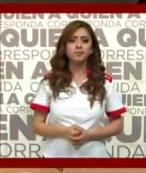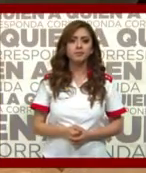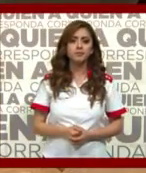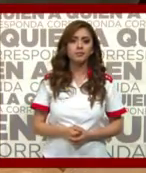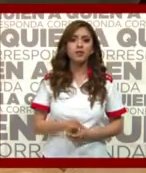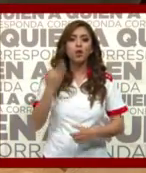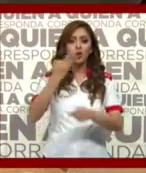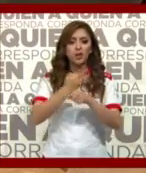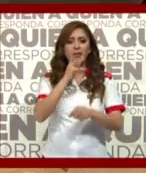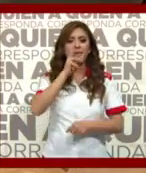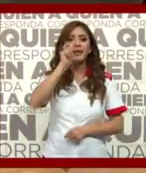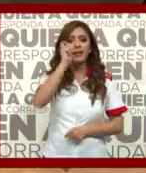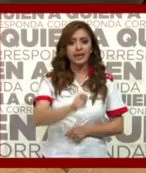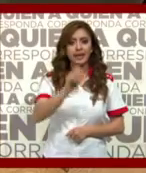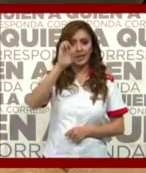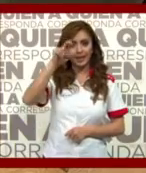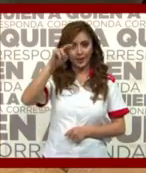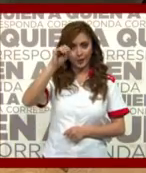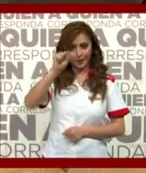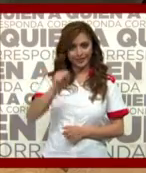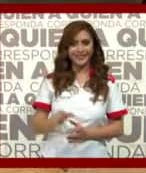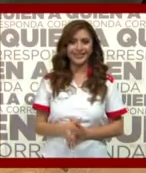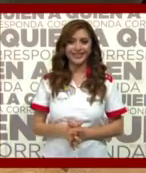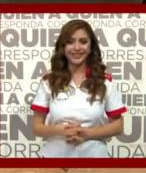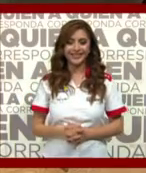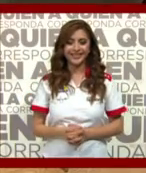pero vamos primero a ver nuestra cápsula